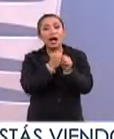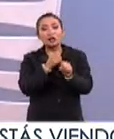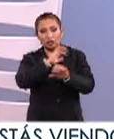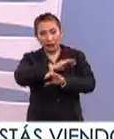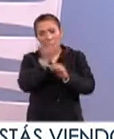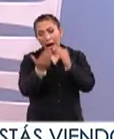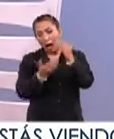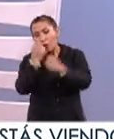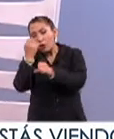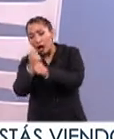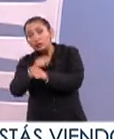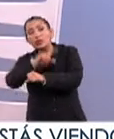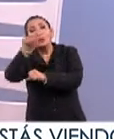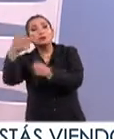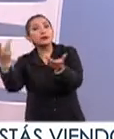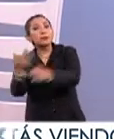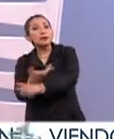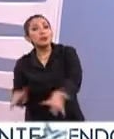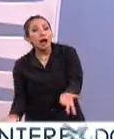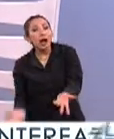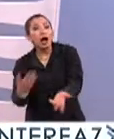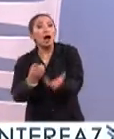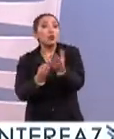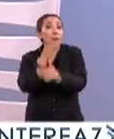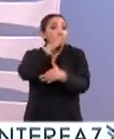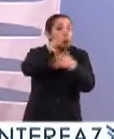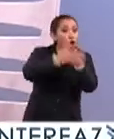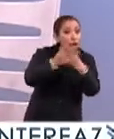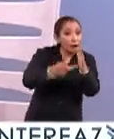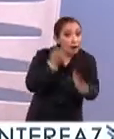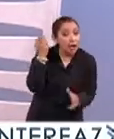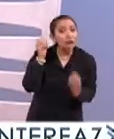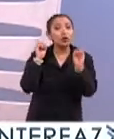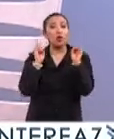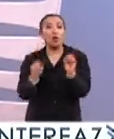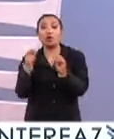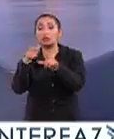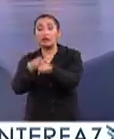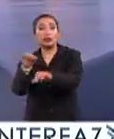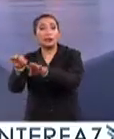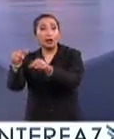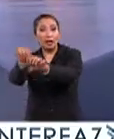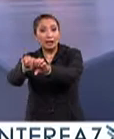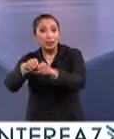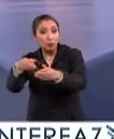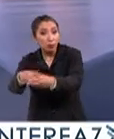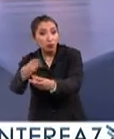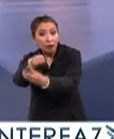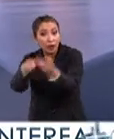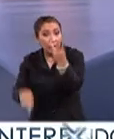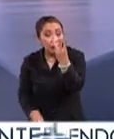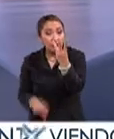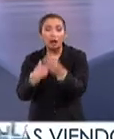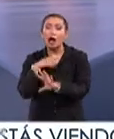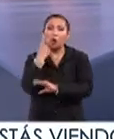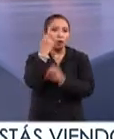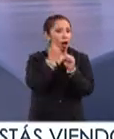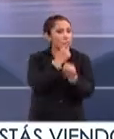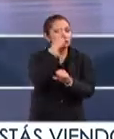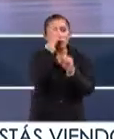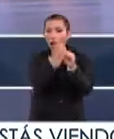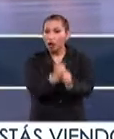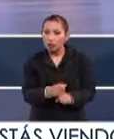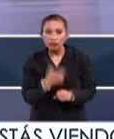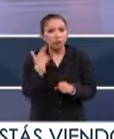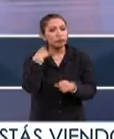¿Que sigan? ¿Hacer una nueva convocatoria? Será una ¿Cuál convocatoria. es el objetivo? Será una convocatoria anual. Porque Una